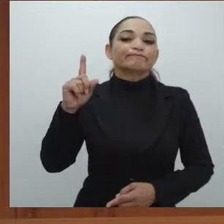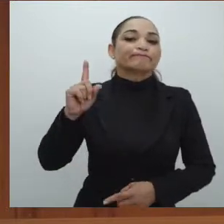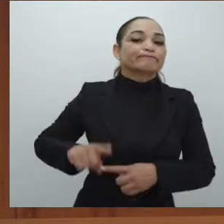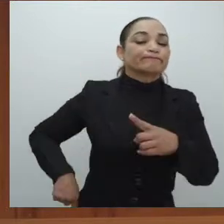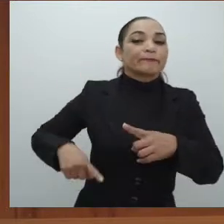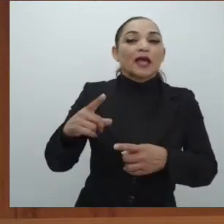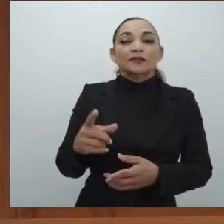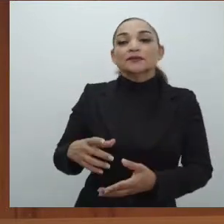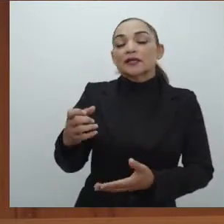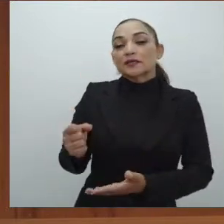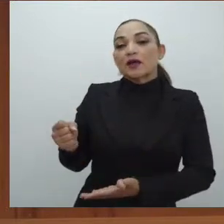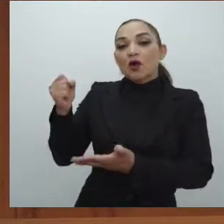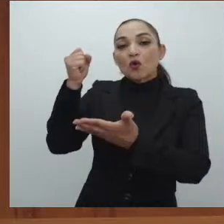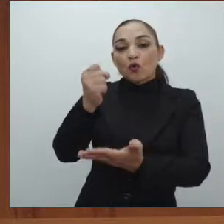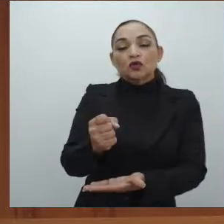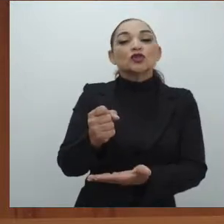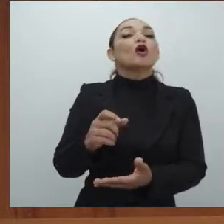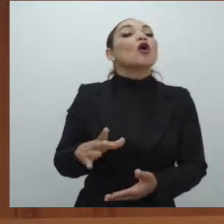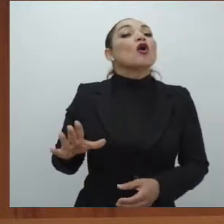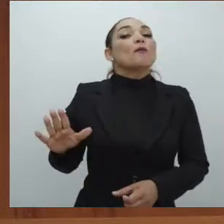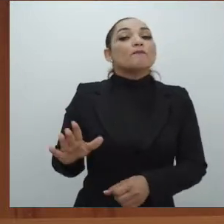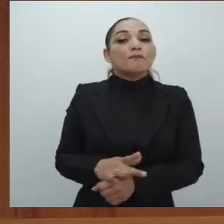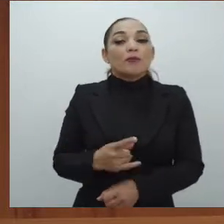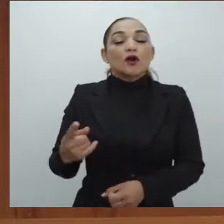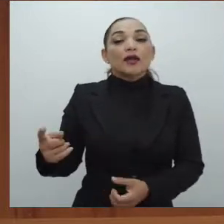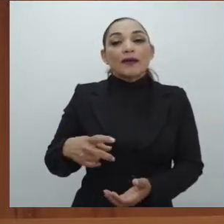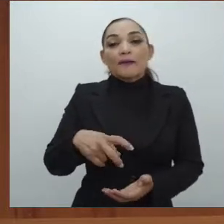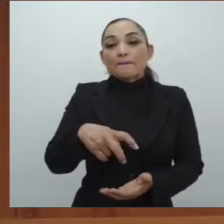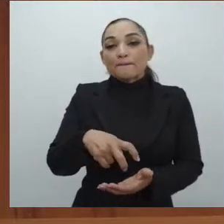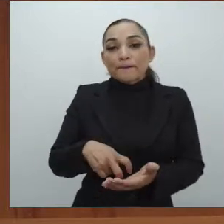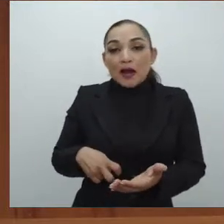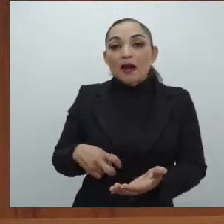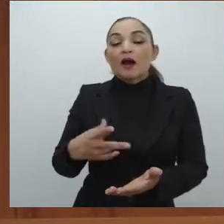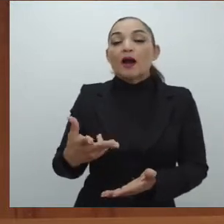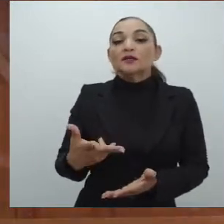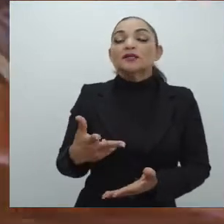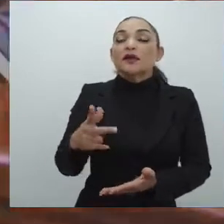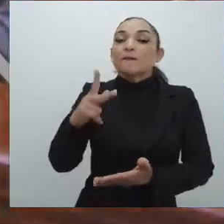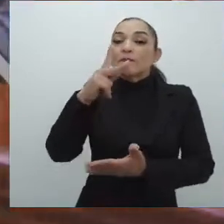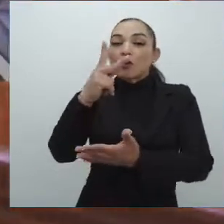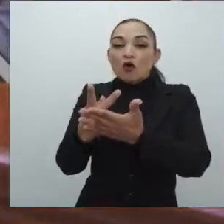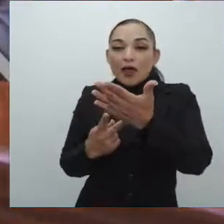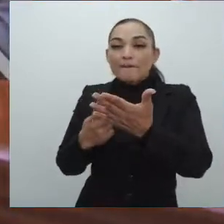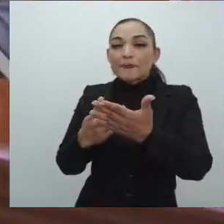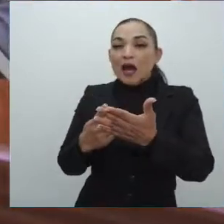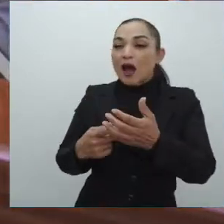recurso, porque se, en un programa que se puso en marcha por allá en el